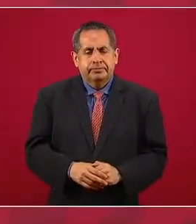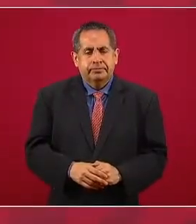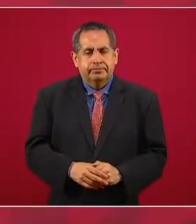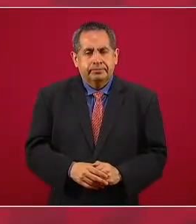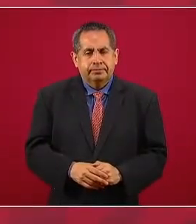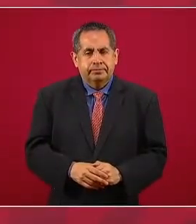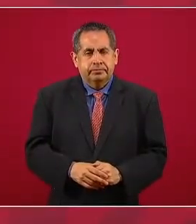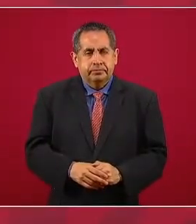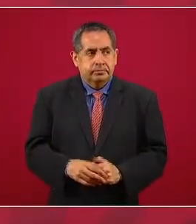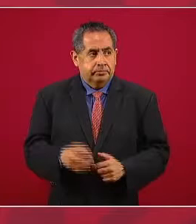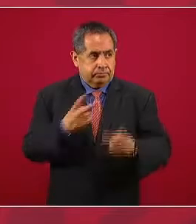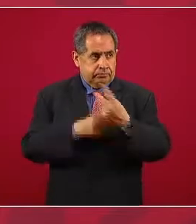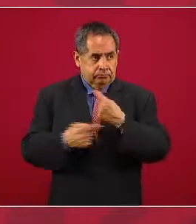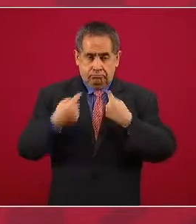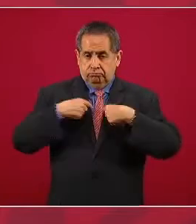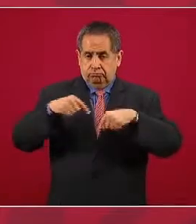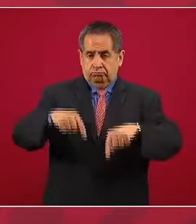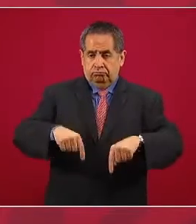Estar hoy aquí